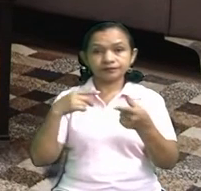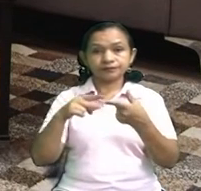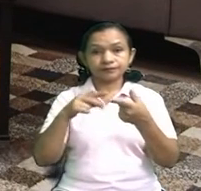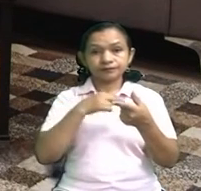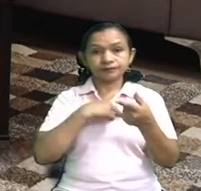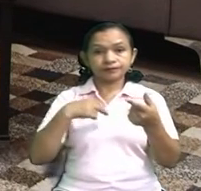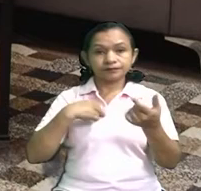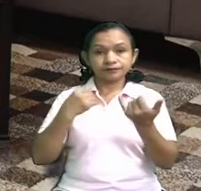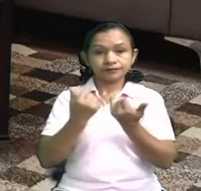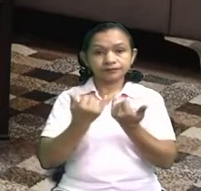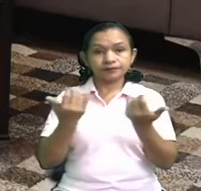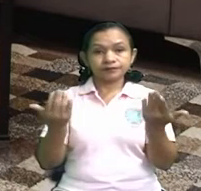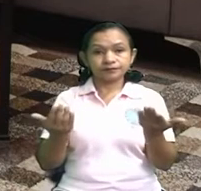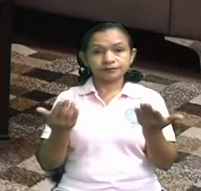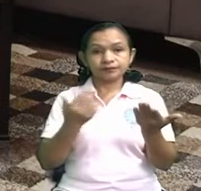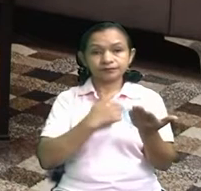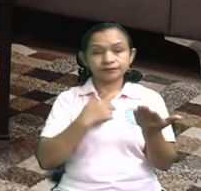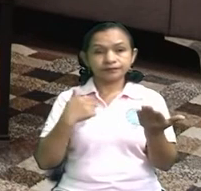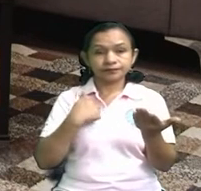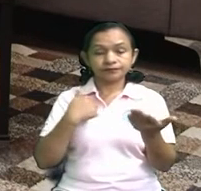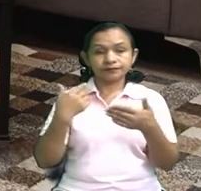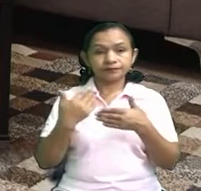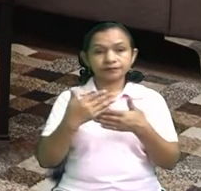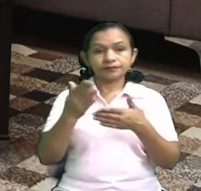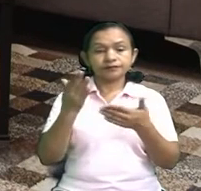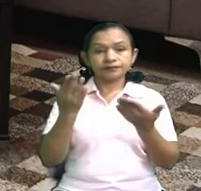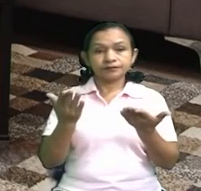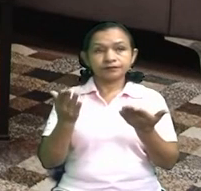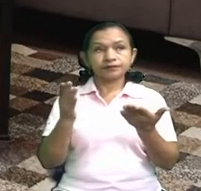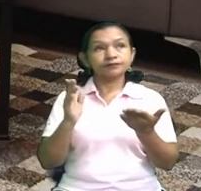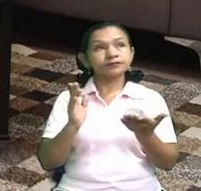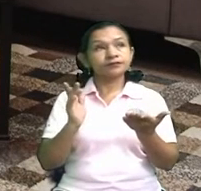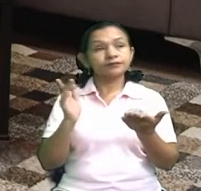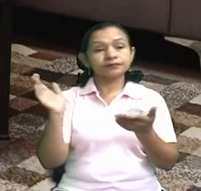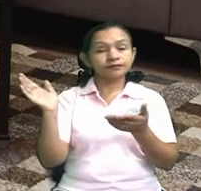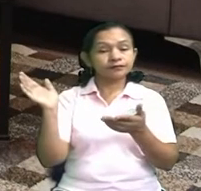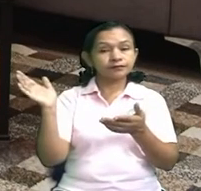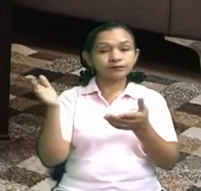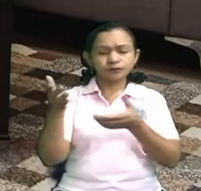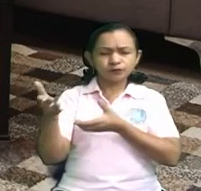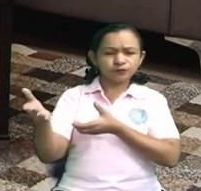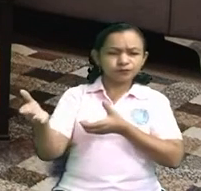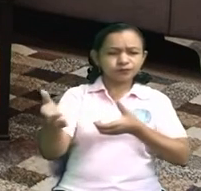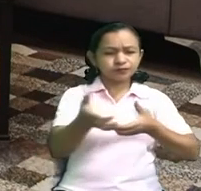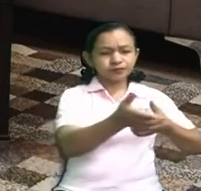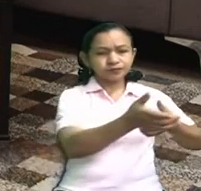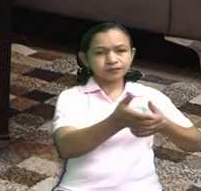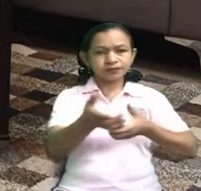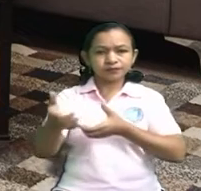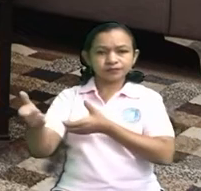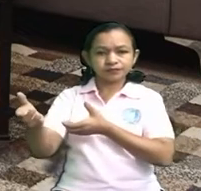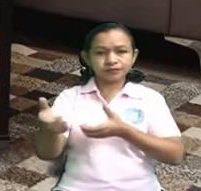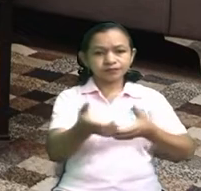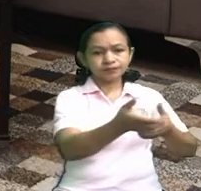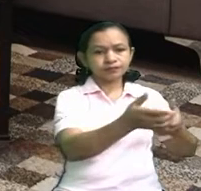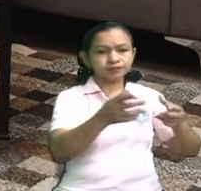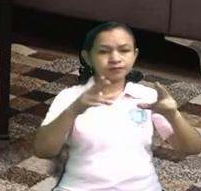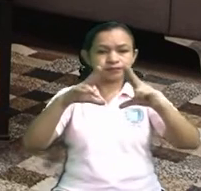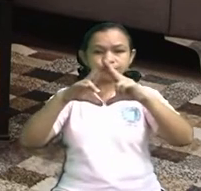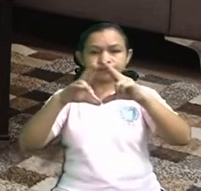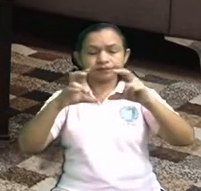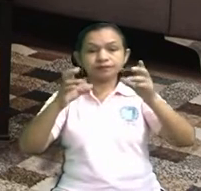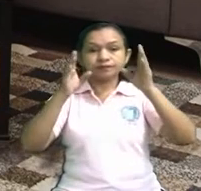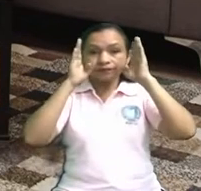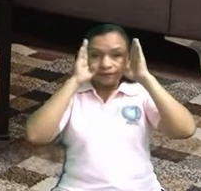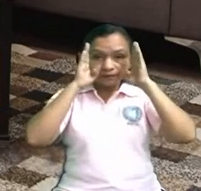de Nicaragua, que es parte del componente de los bomberos unificados de Nicaragua. Ahí estamos para